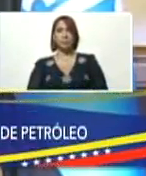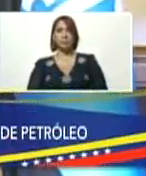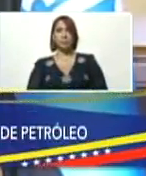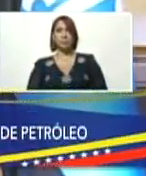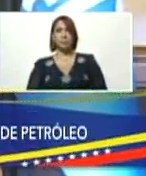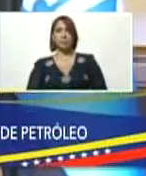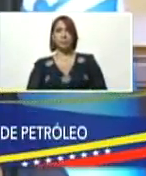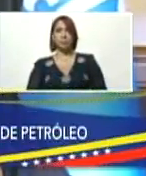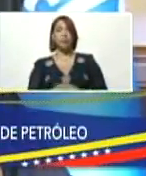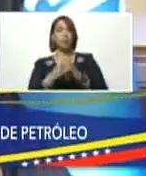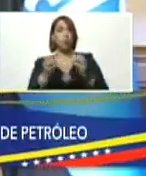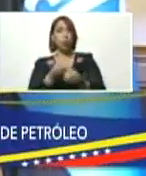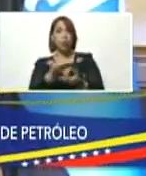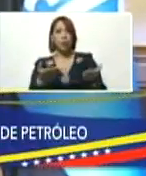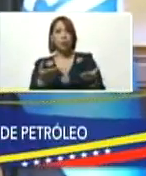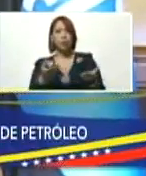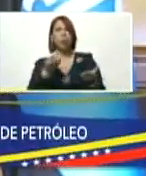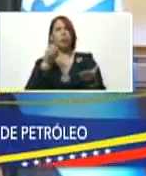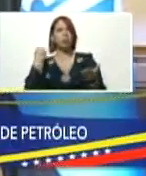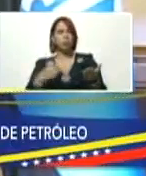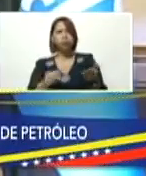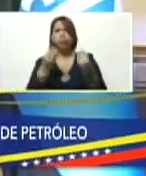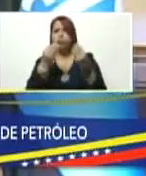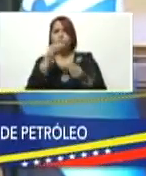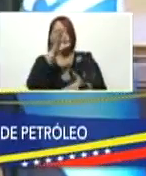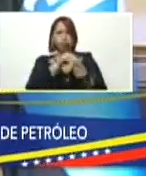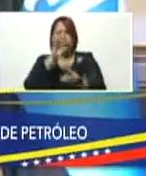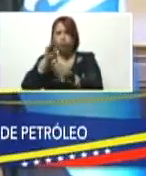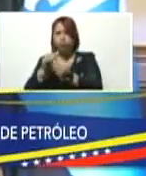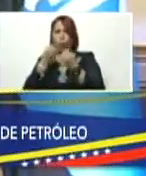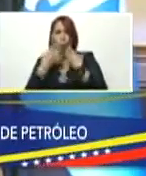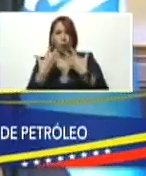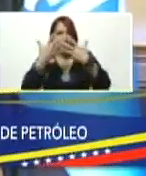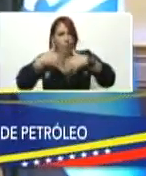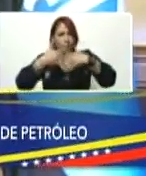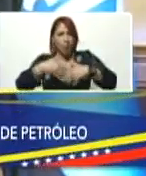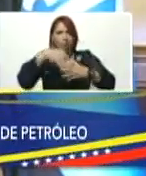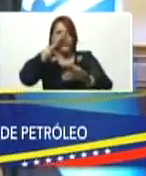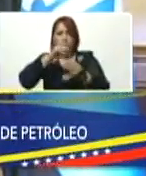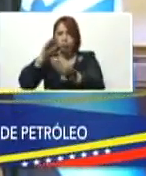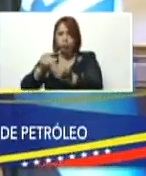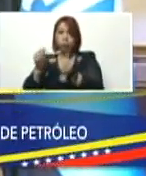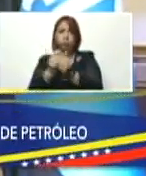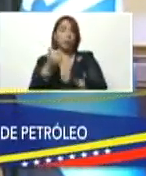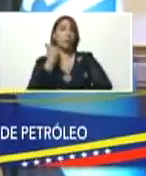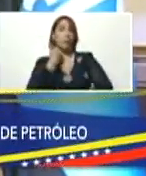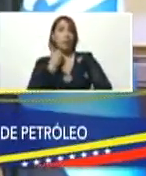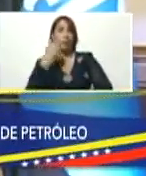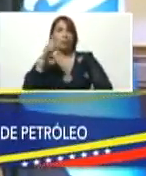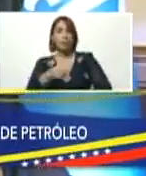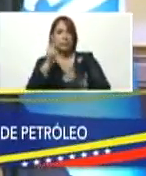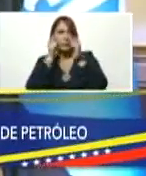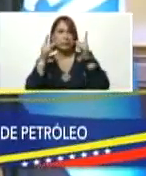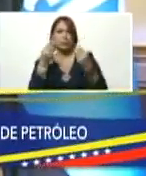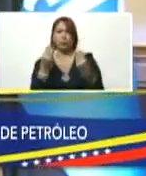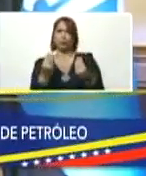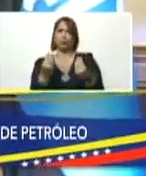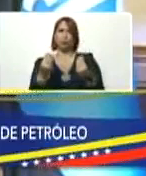Todo esto lo tiene él muy bien sistematizado. Con la pandemia que sorprendió a la